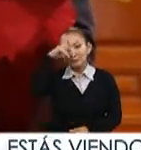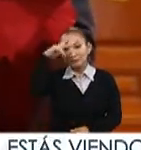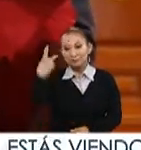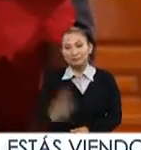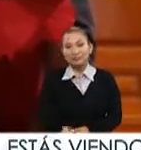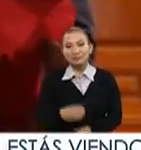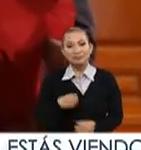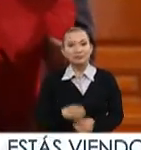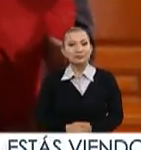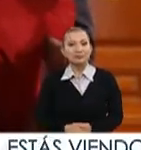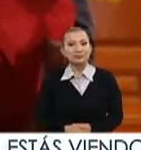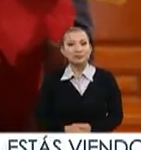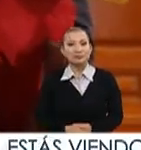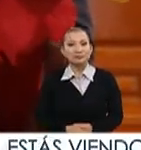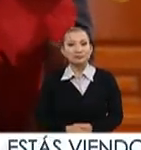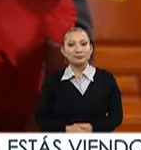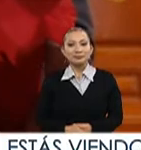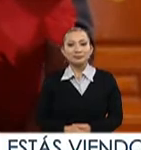¡Viva México!